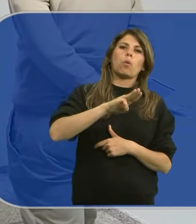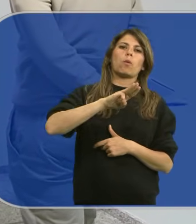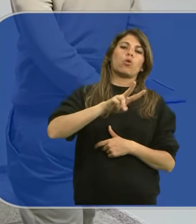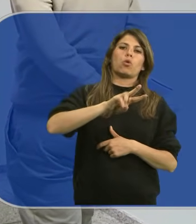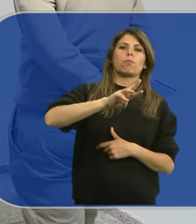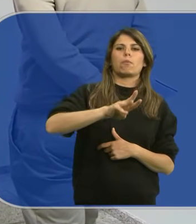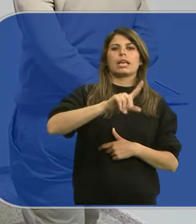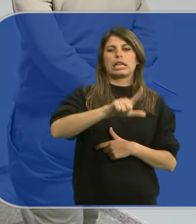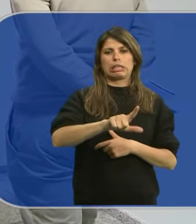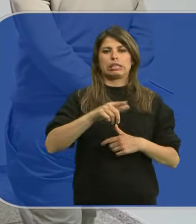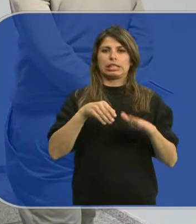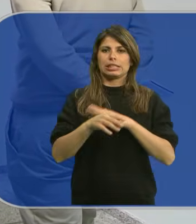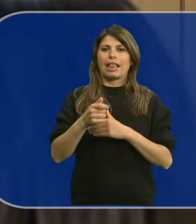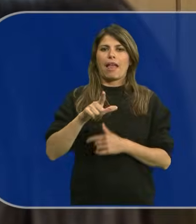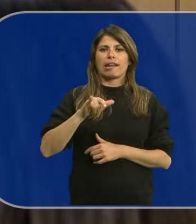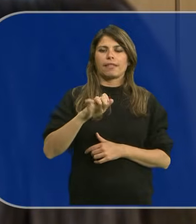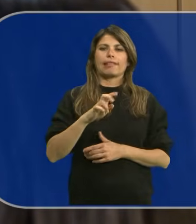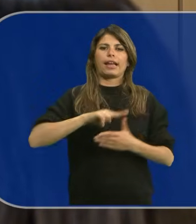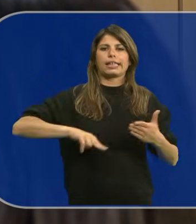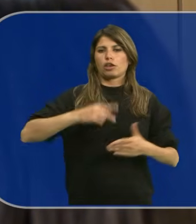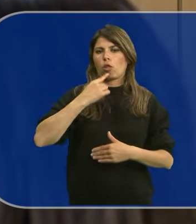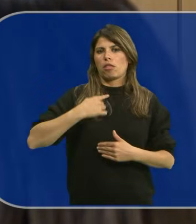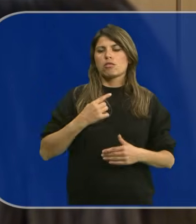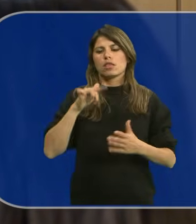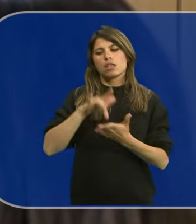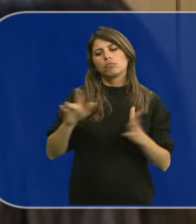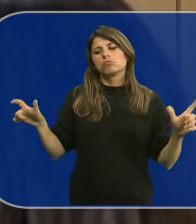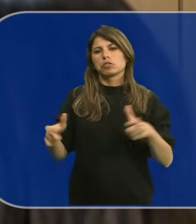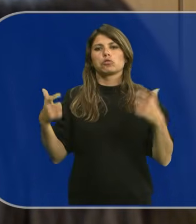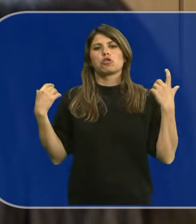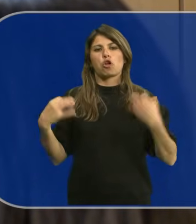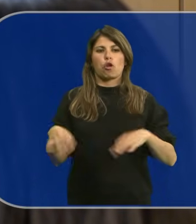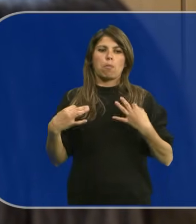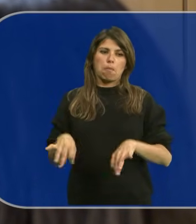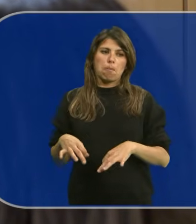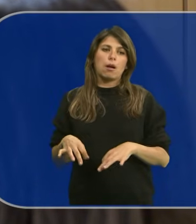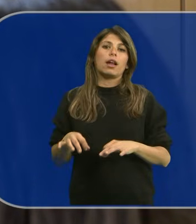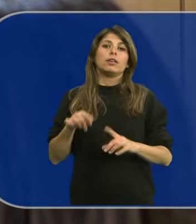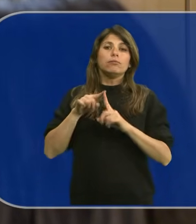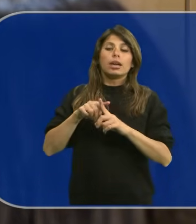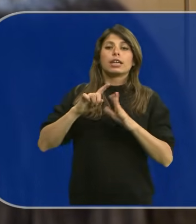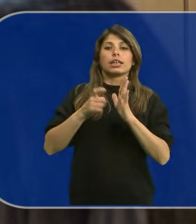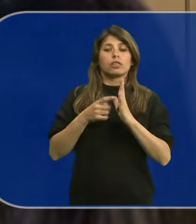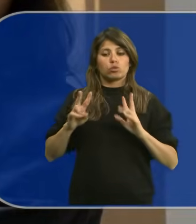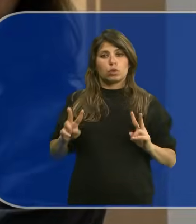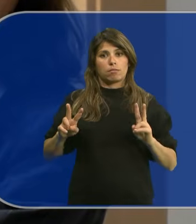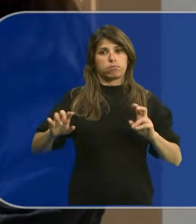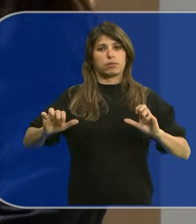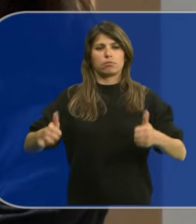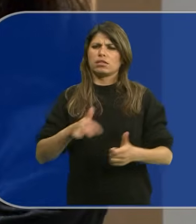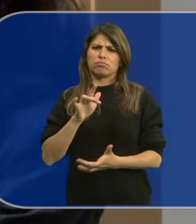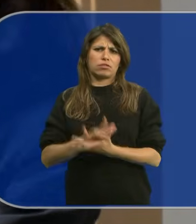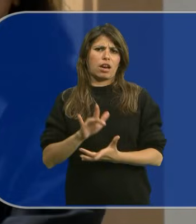la entrada, Alicia Gallego nos decía que se trataba de una reunión normal de inicio de legislatura, que estaban